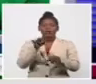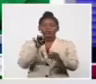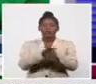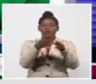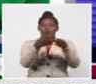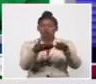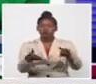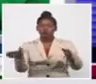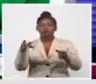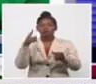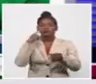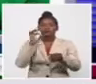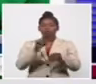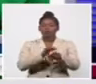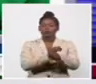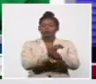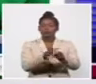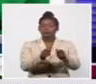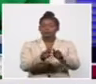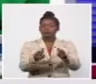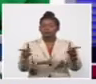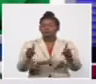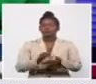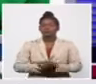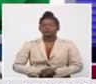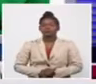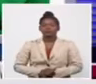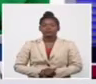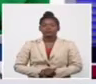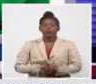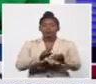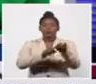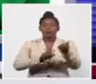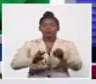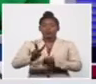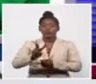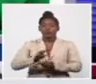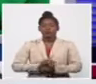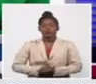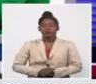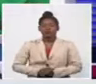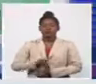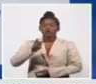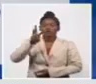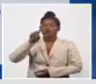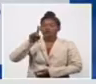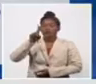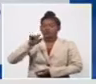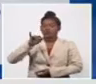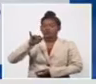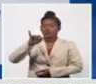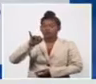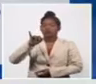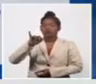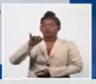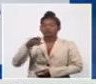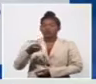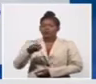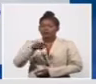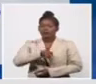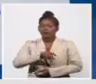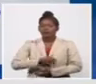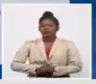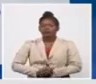42,2%. Por provincias, los 816 casos diagnosticados en el día de ayer,